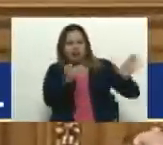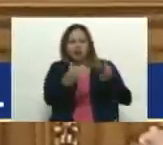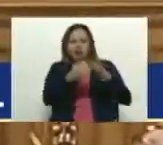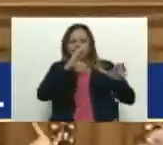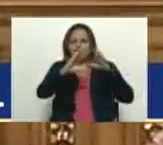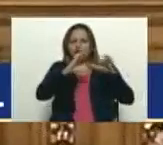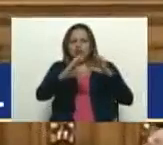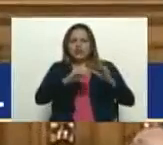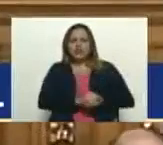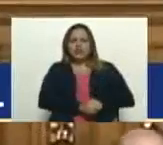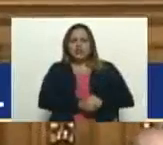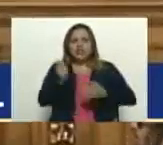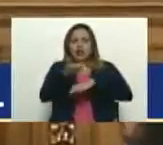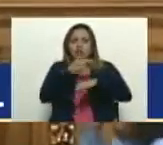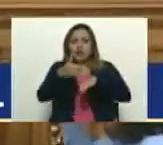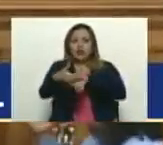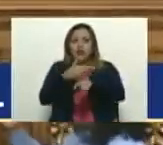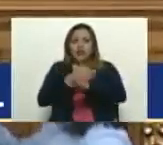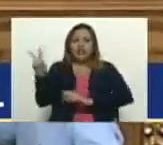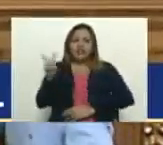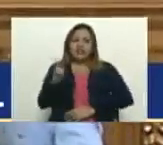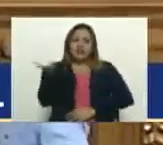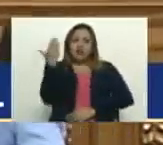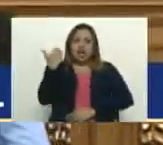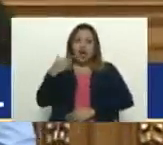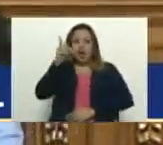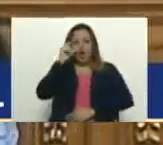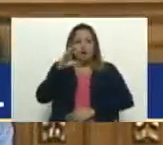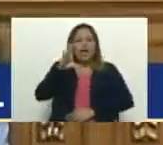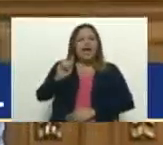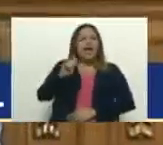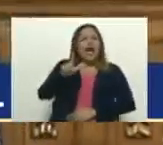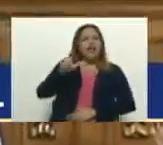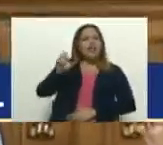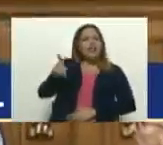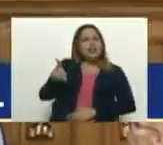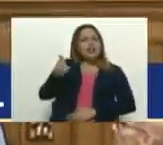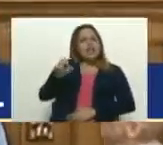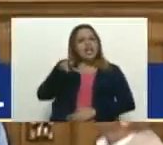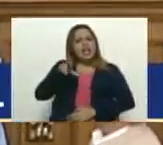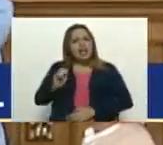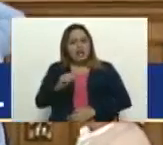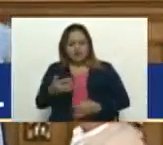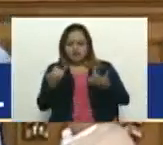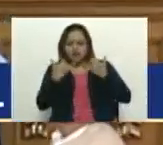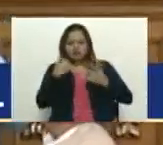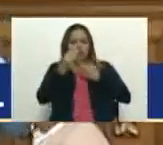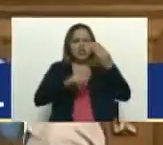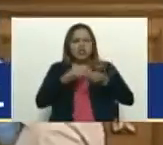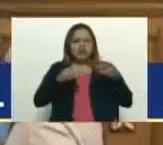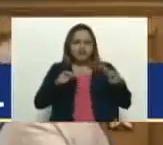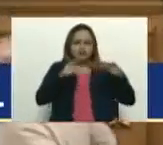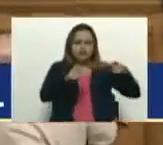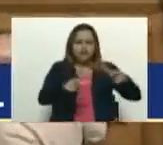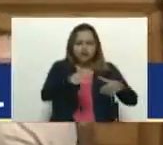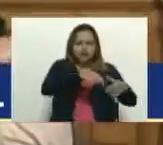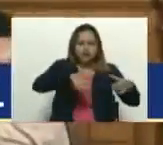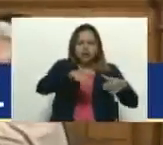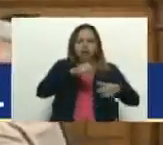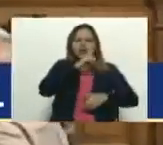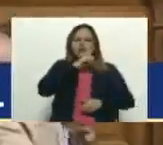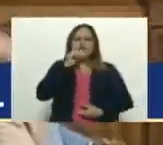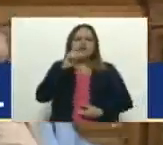de turno en Venezuela en ese momento, Rafael Caldera, lo que lo llevó a fundar su propio sello discográfico Cimarrón